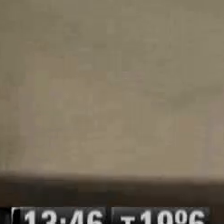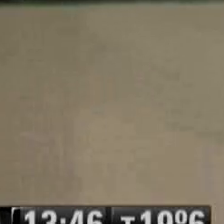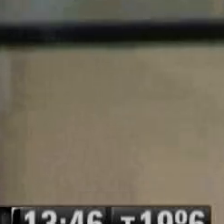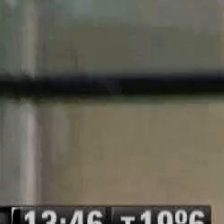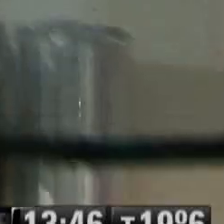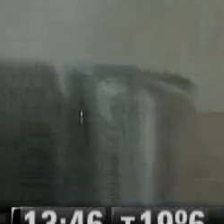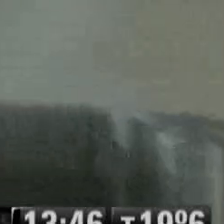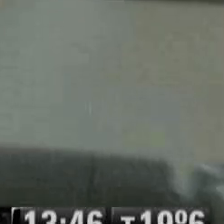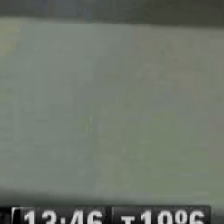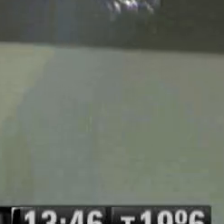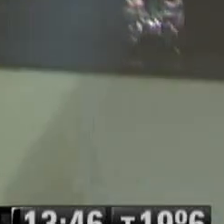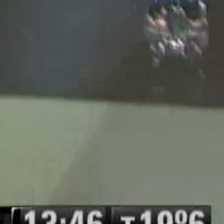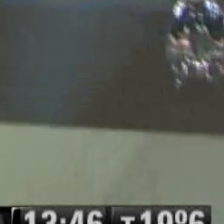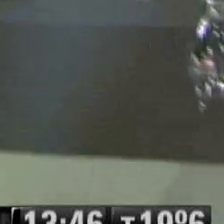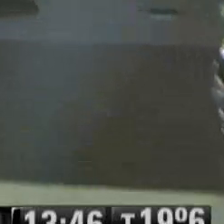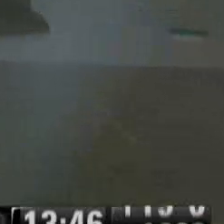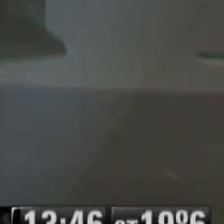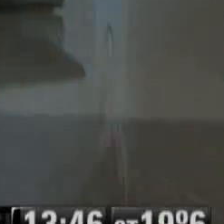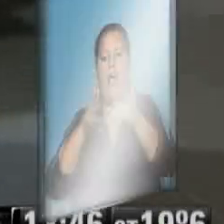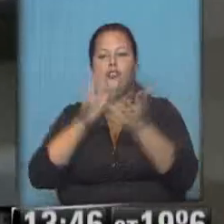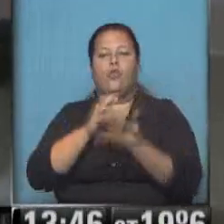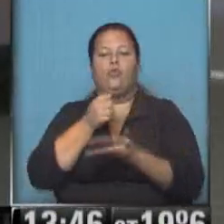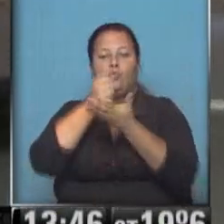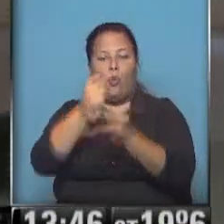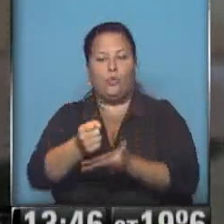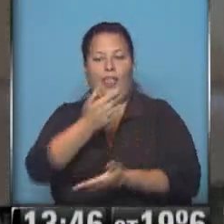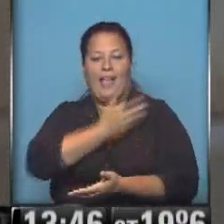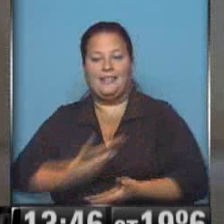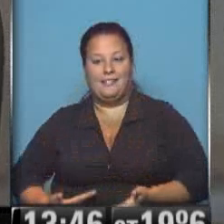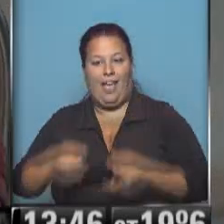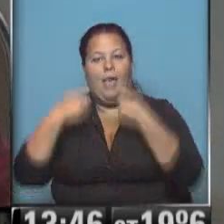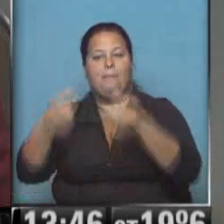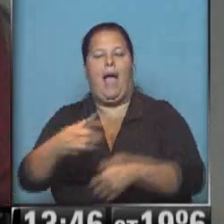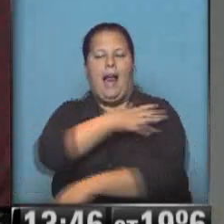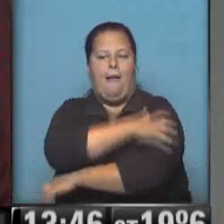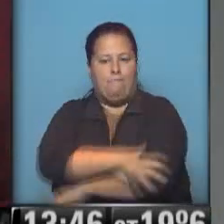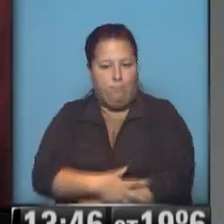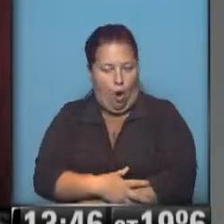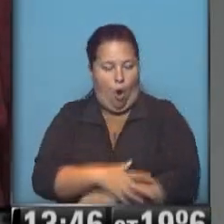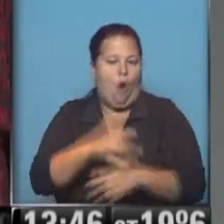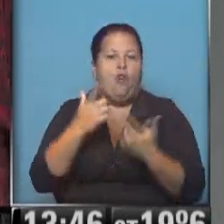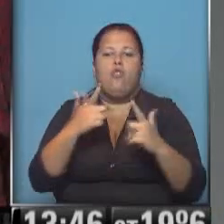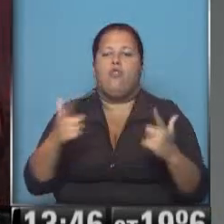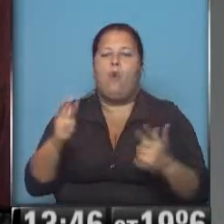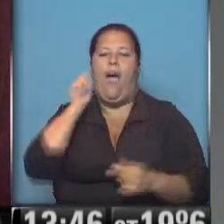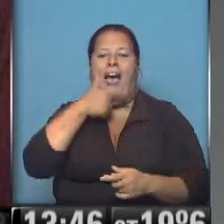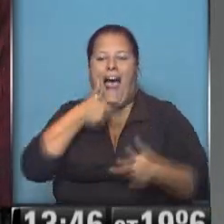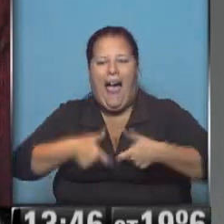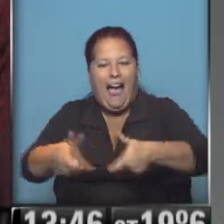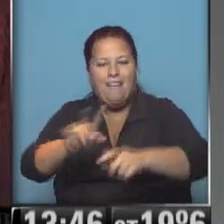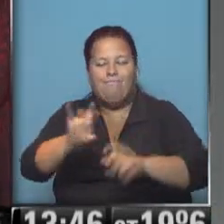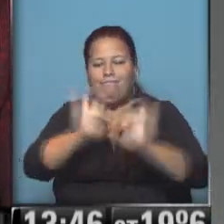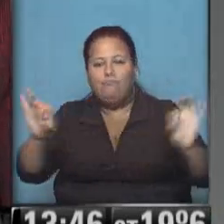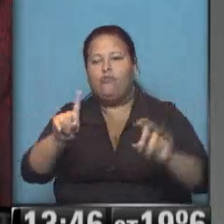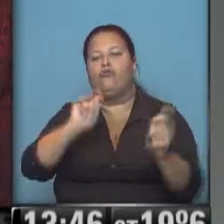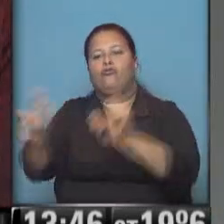El programa Hogar ya está en marcha. Estamos hablando de subsidios del Estado Nacional para los sectores más vulnerables que no tienen gas natural y por eso